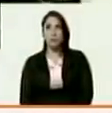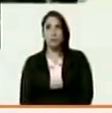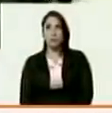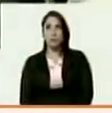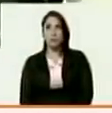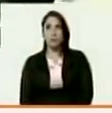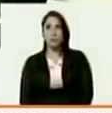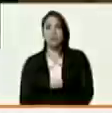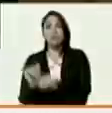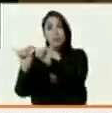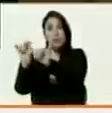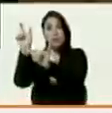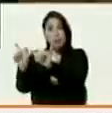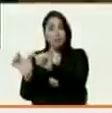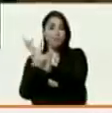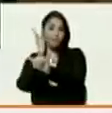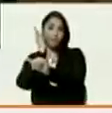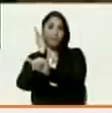La misma muchacha.